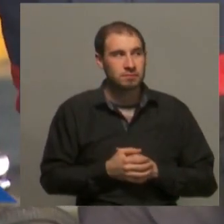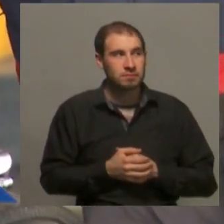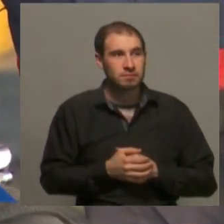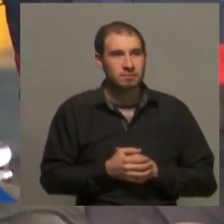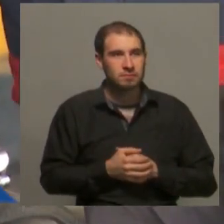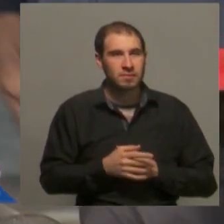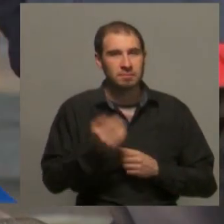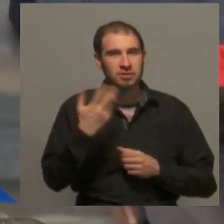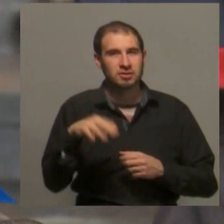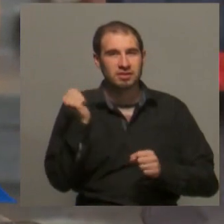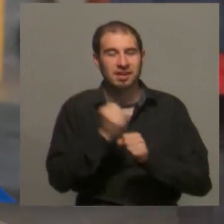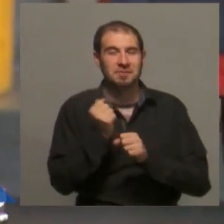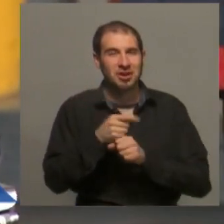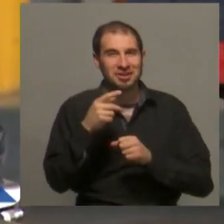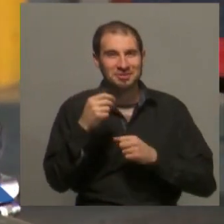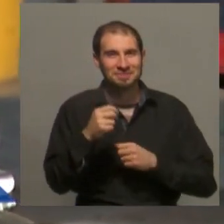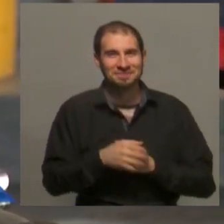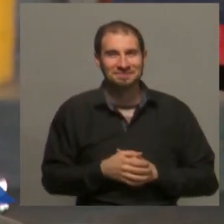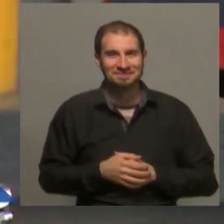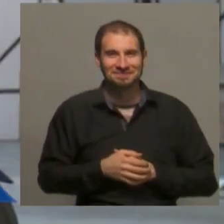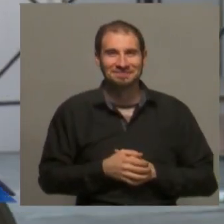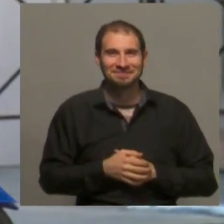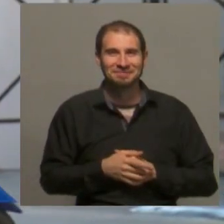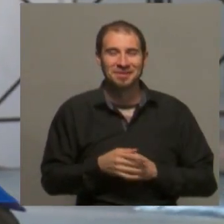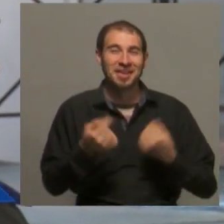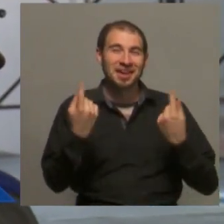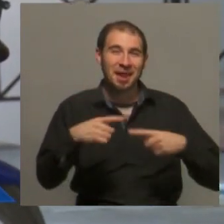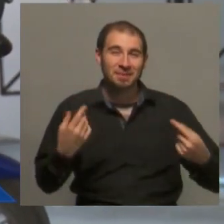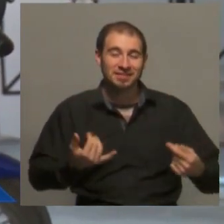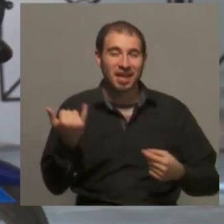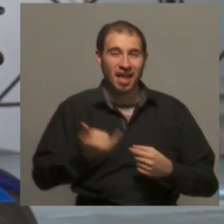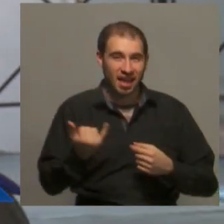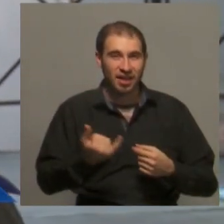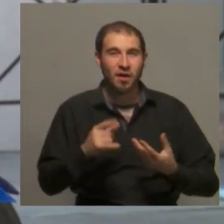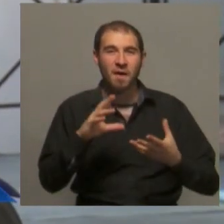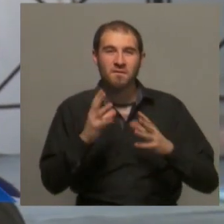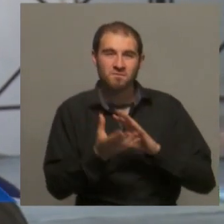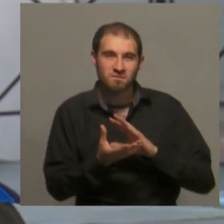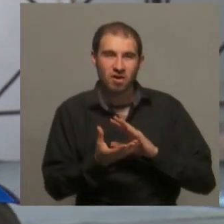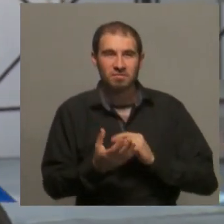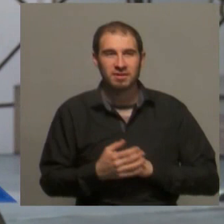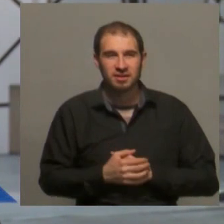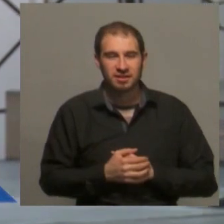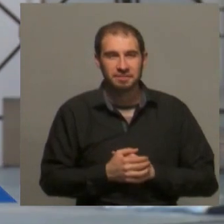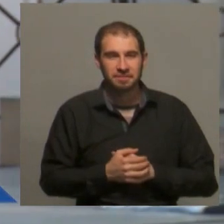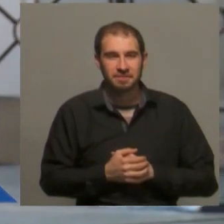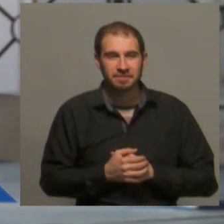del empleador. Por lo tanto, ya hay herramientas, ya hay formas de poder ir